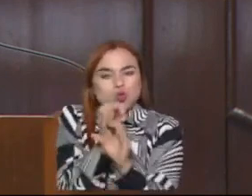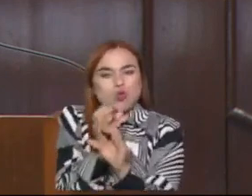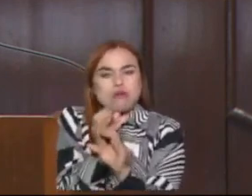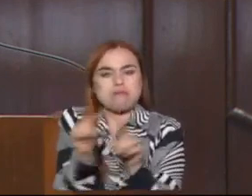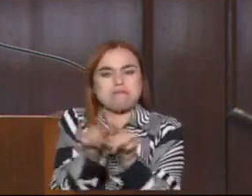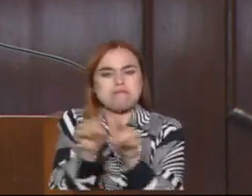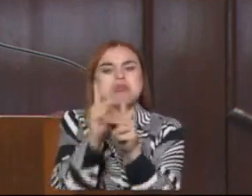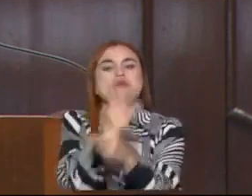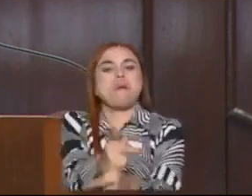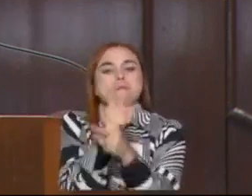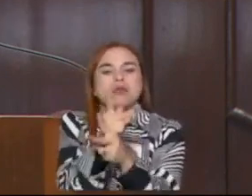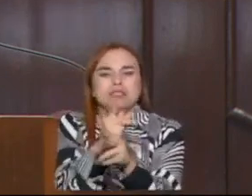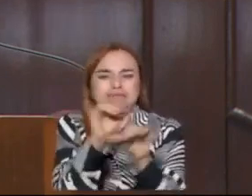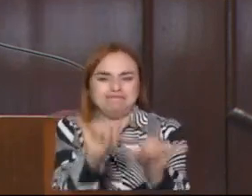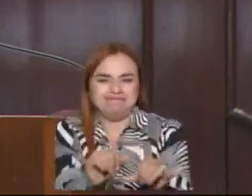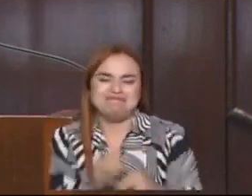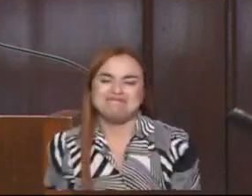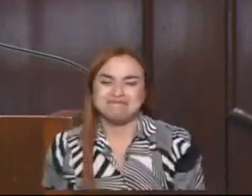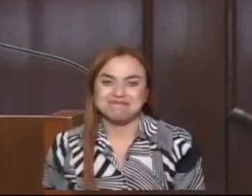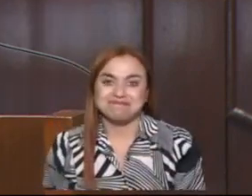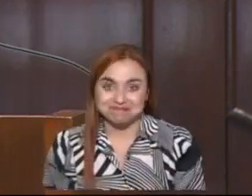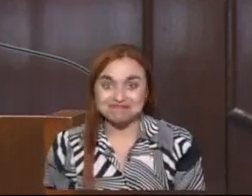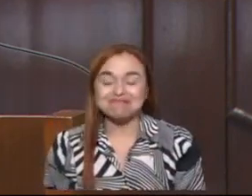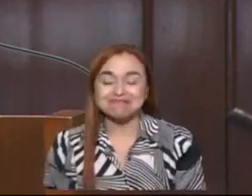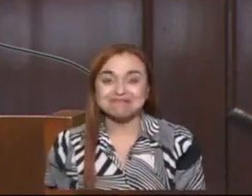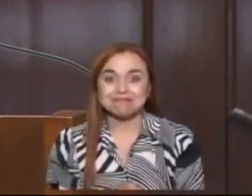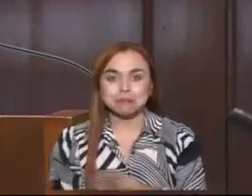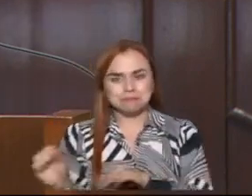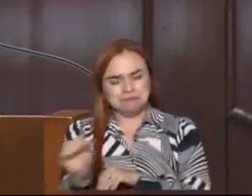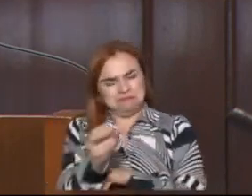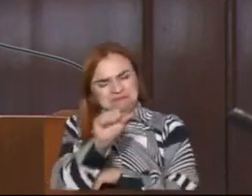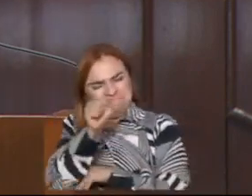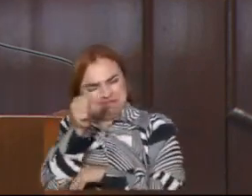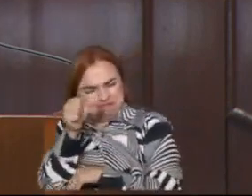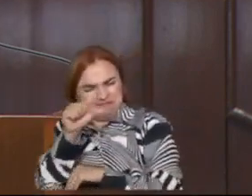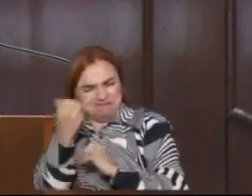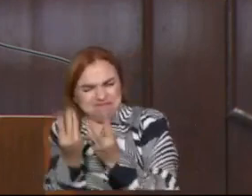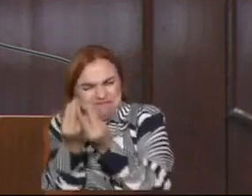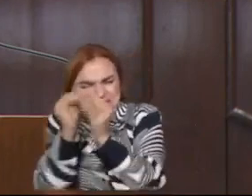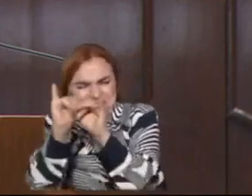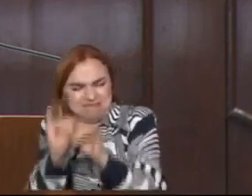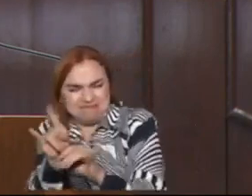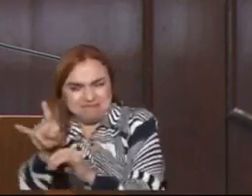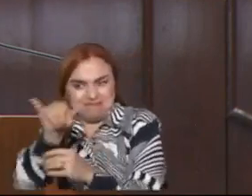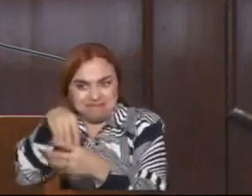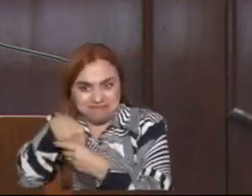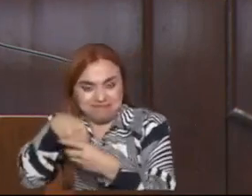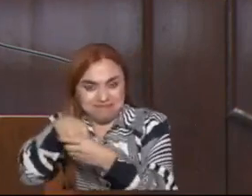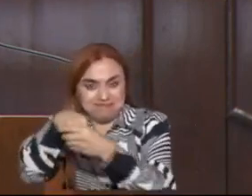Mundial Nuestros Océanos, Our Oceans, en el cual se lograron